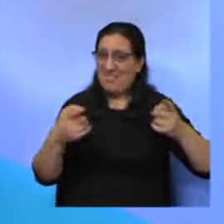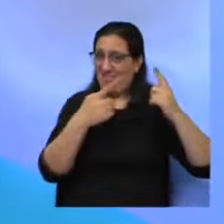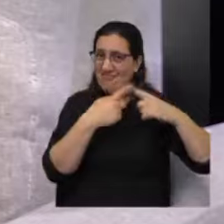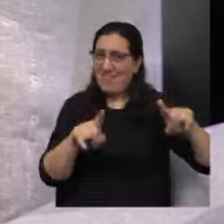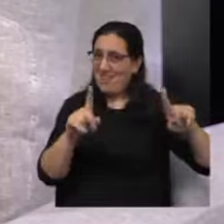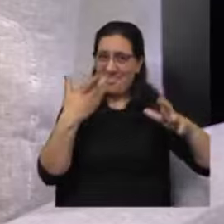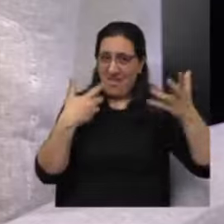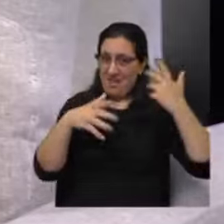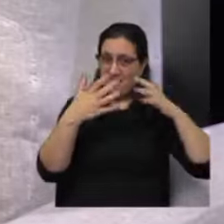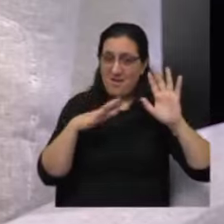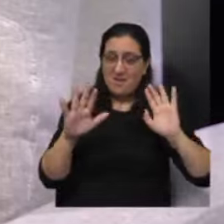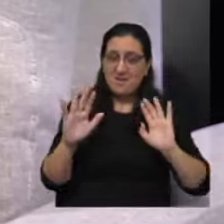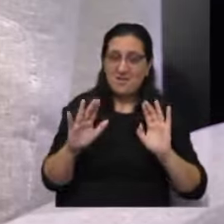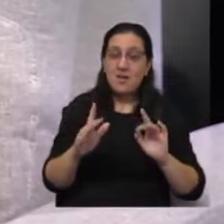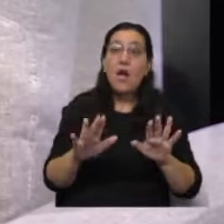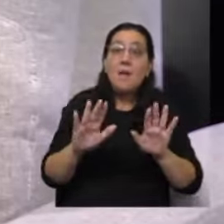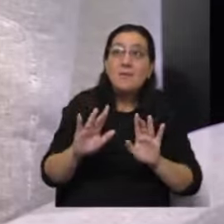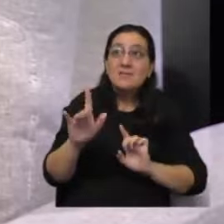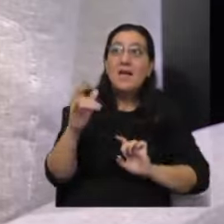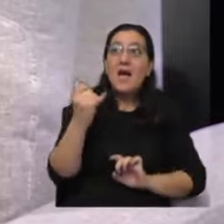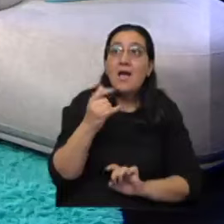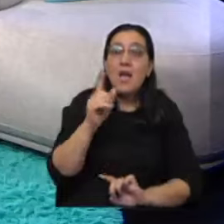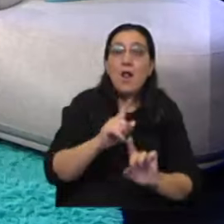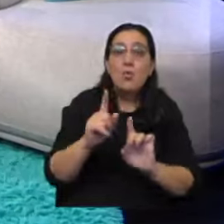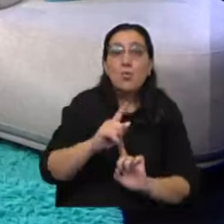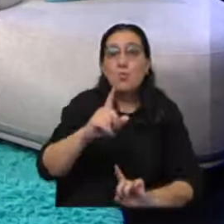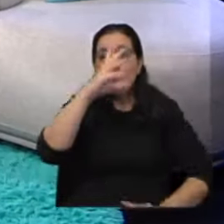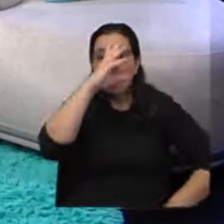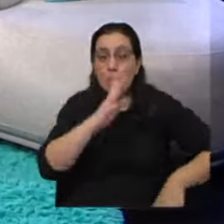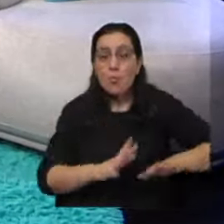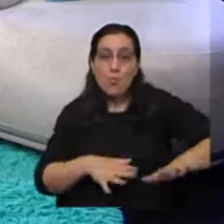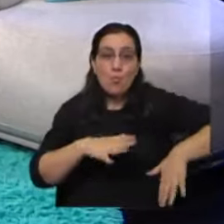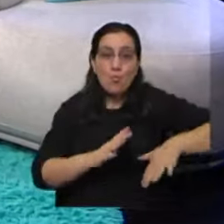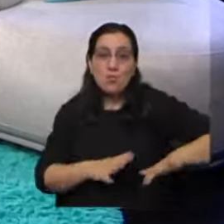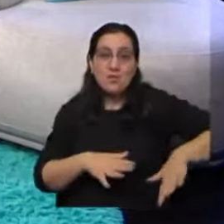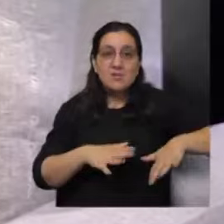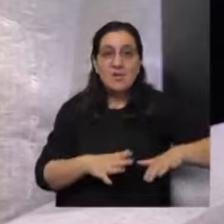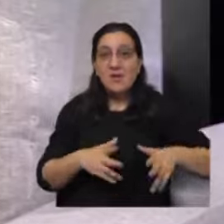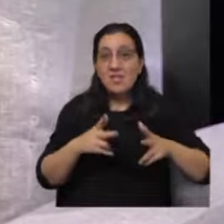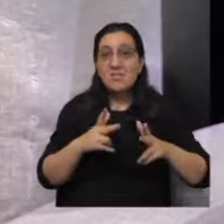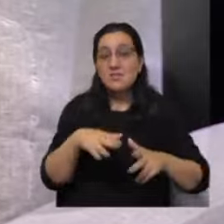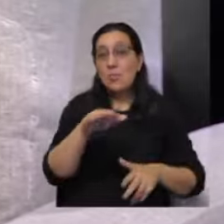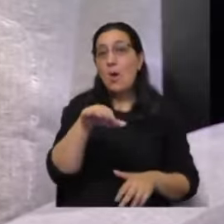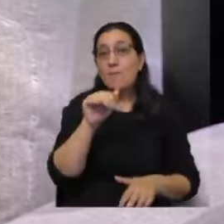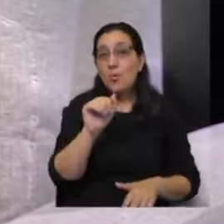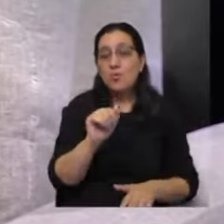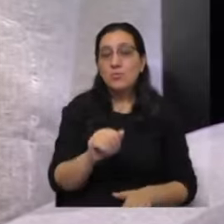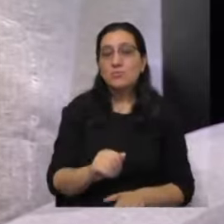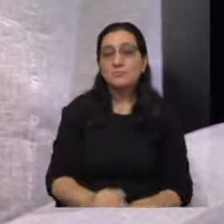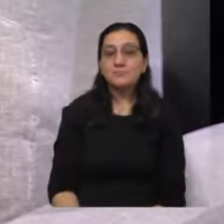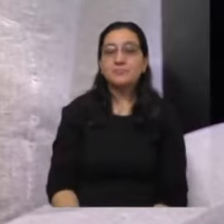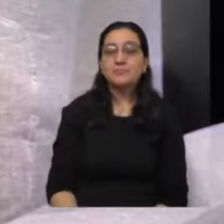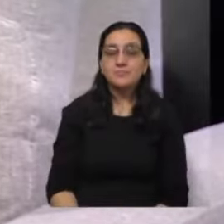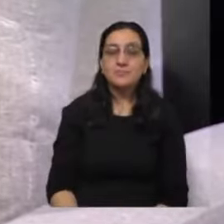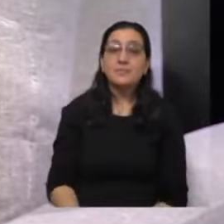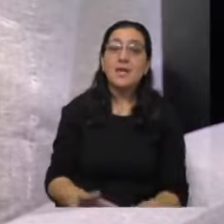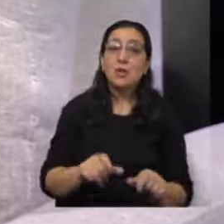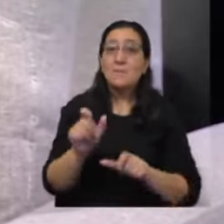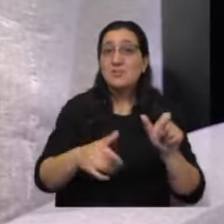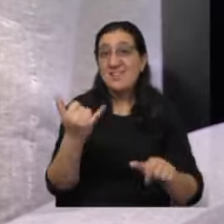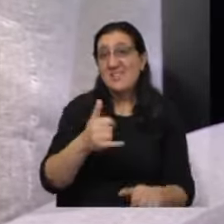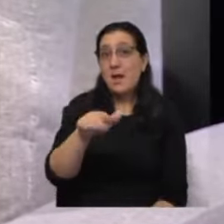algún burguista que le digan pulpo. Siempre hay algún. Ah, no, pulpa. El pulpa, oh. Sí. Pero bueno, a todos los que les digan pulpo también que nos están mirando, les mandamos